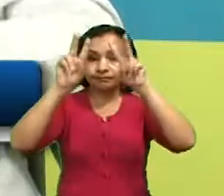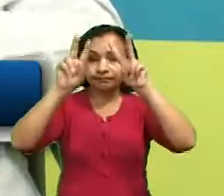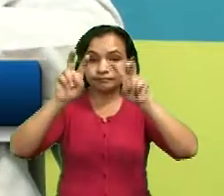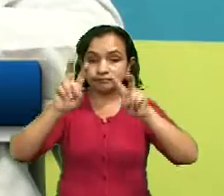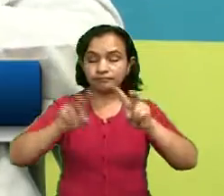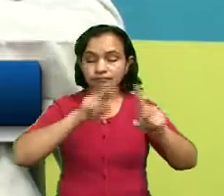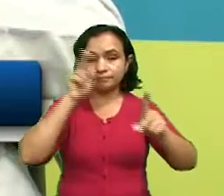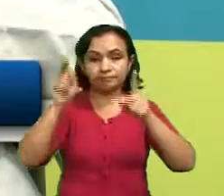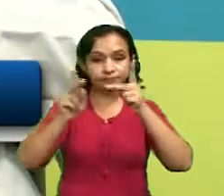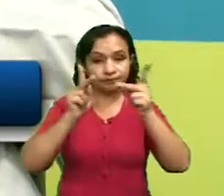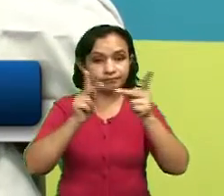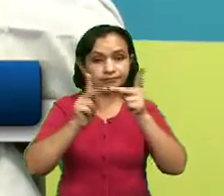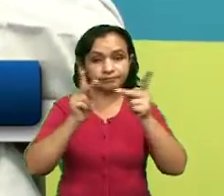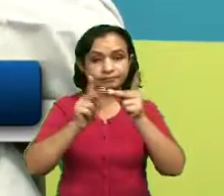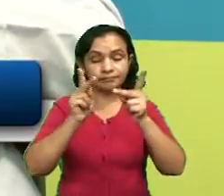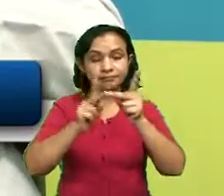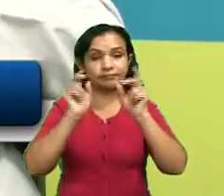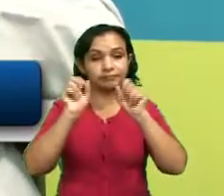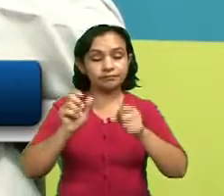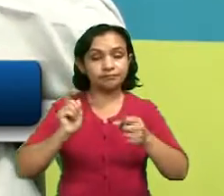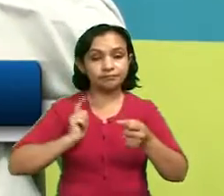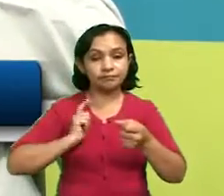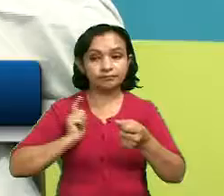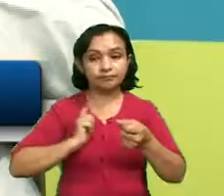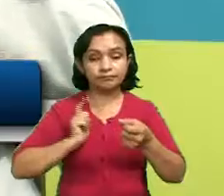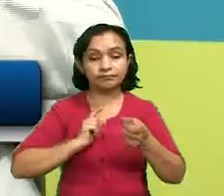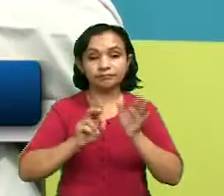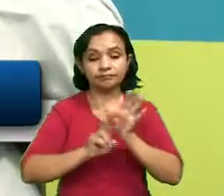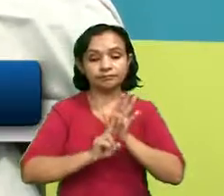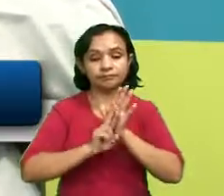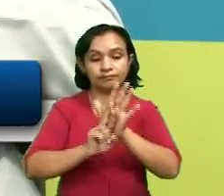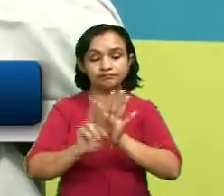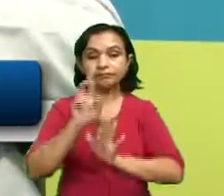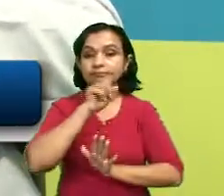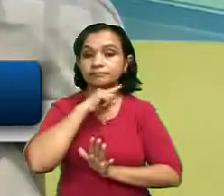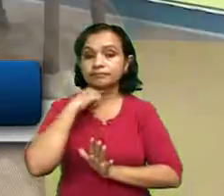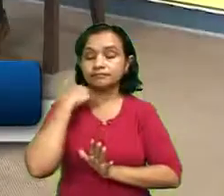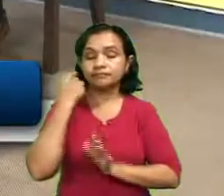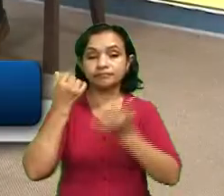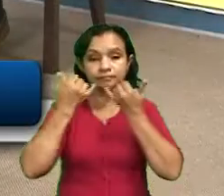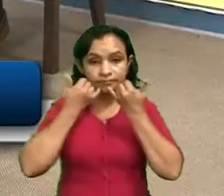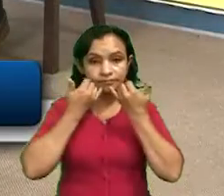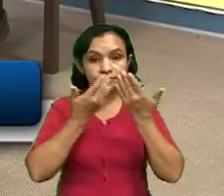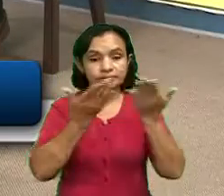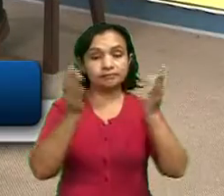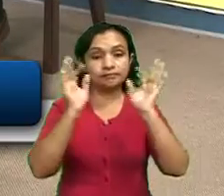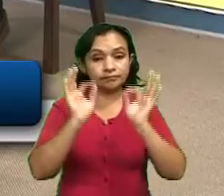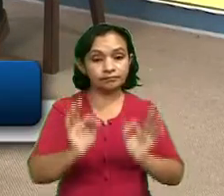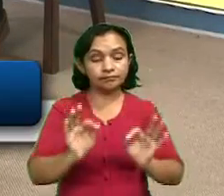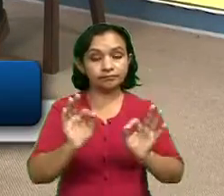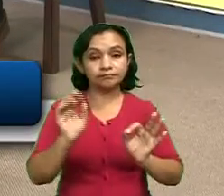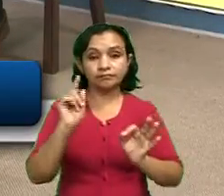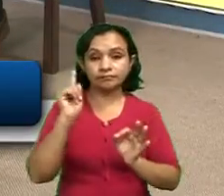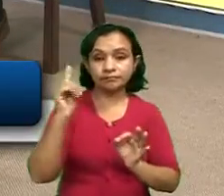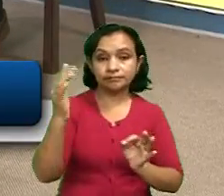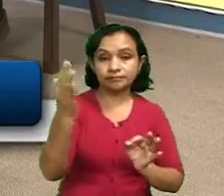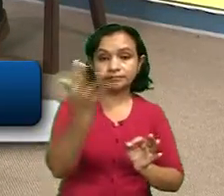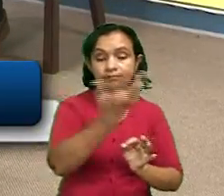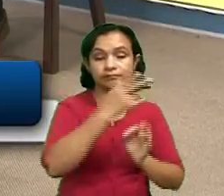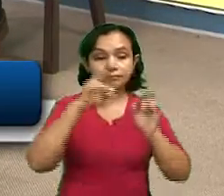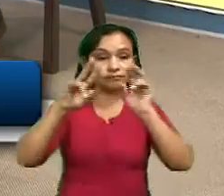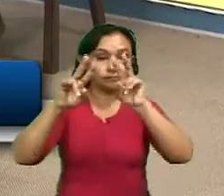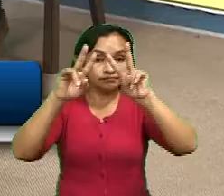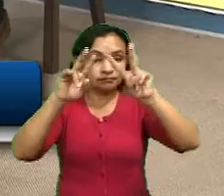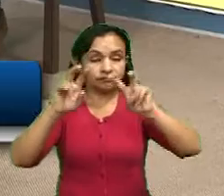forma completa y poder tener una respuesta real, una información real de que sí, realizamos toda la